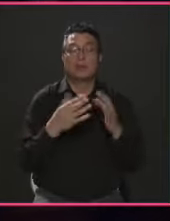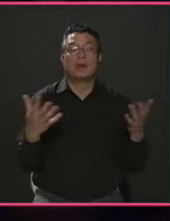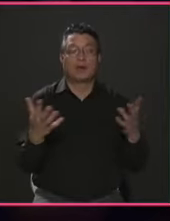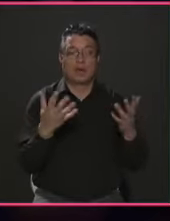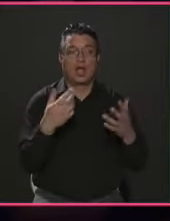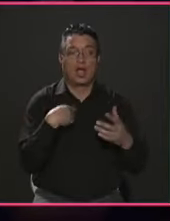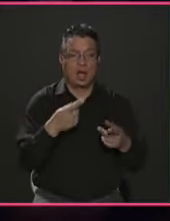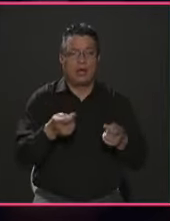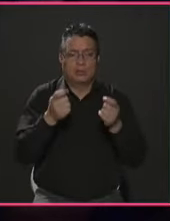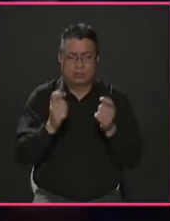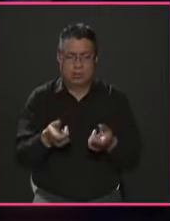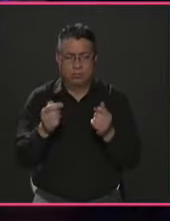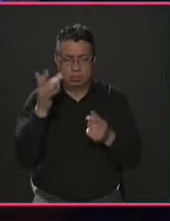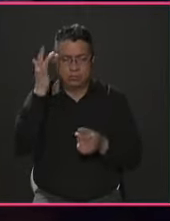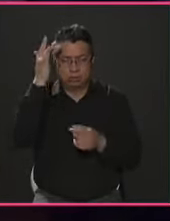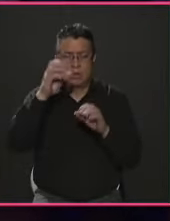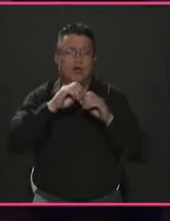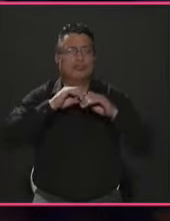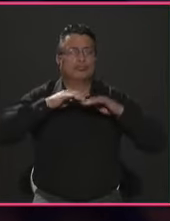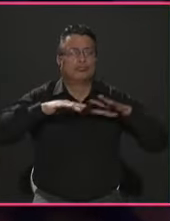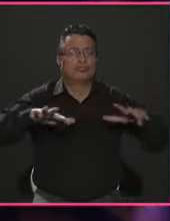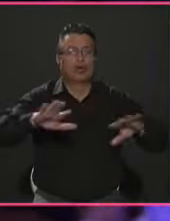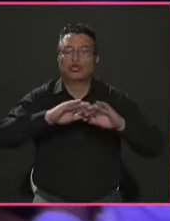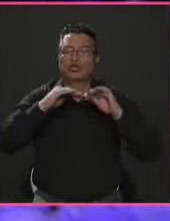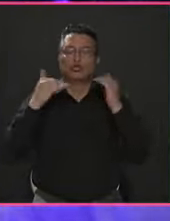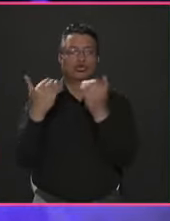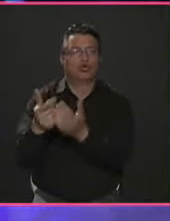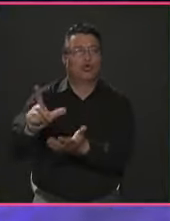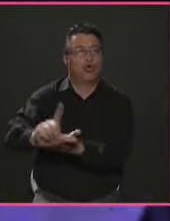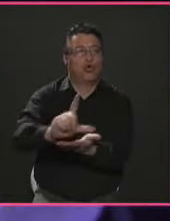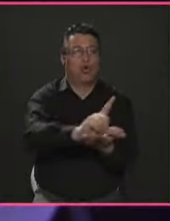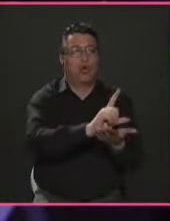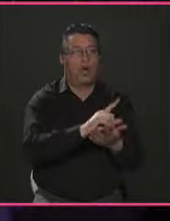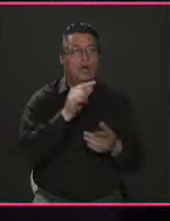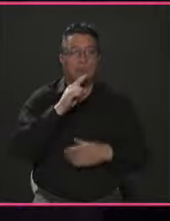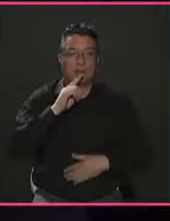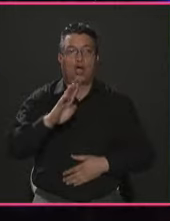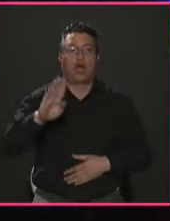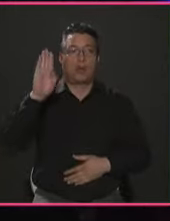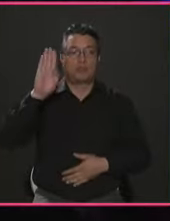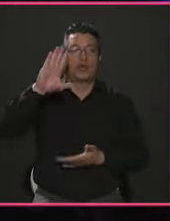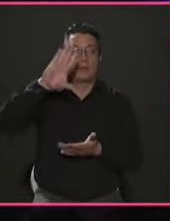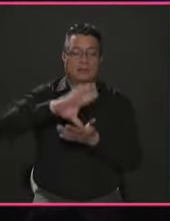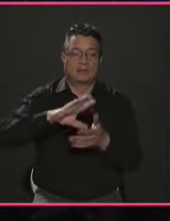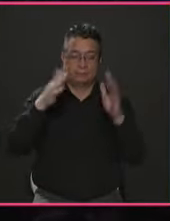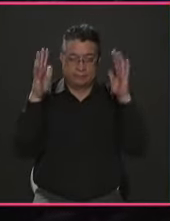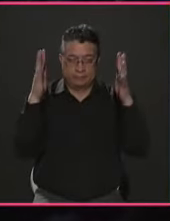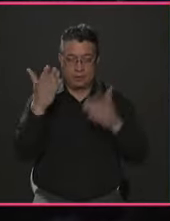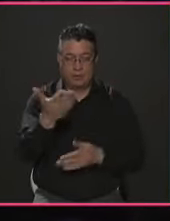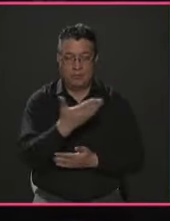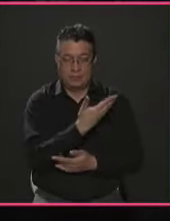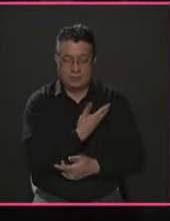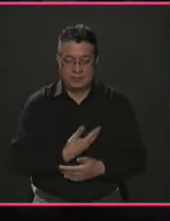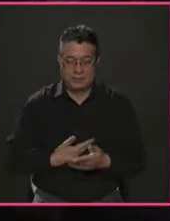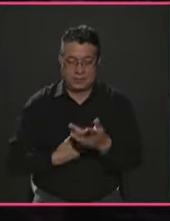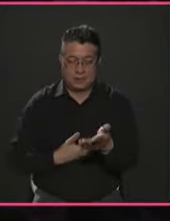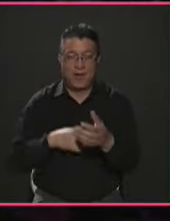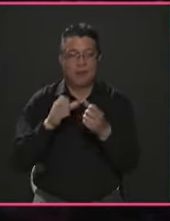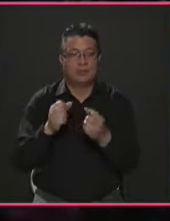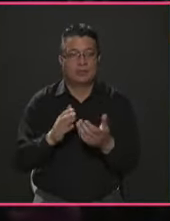llegue a distintos sectores así es compromiso país un nuevo aplauso para el presidente Para poder iniciar